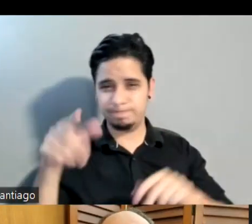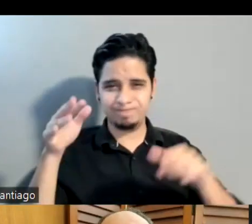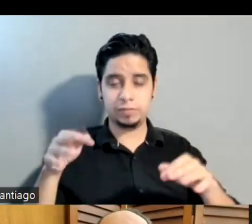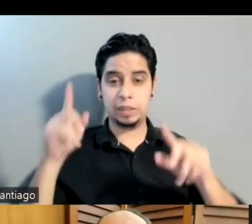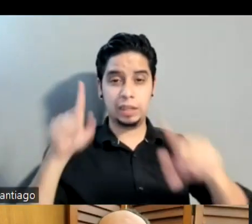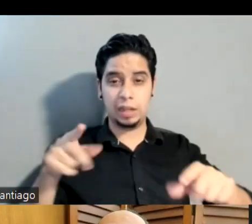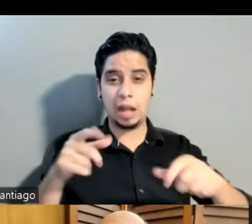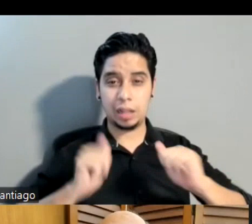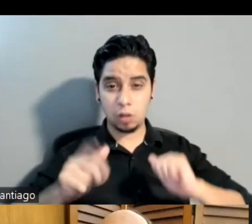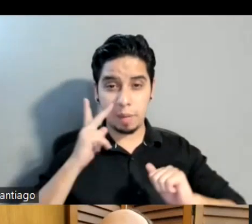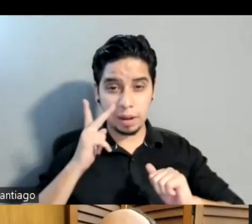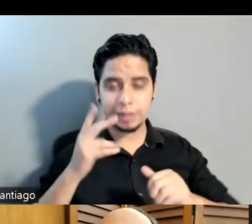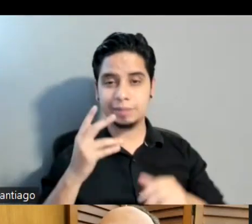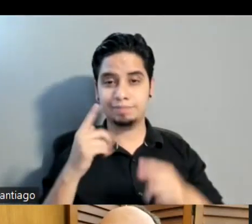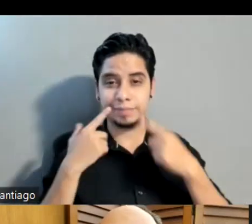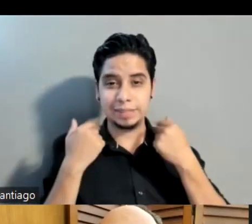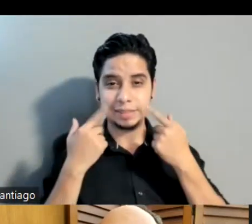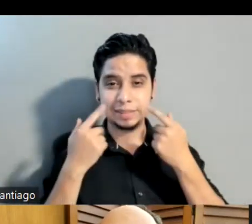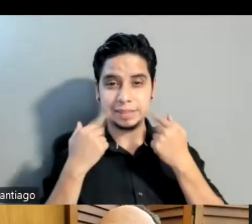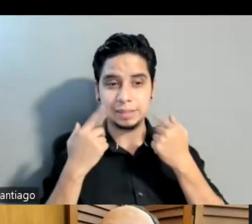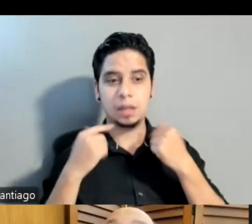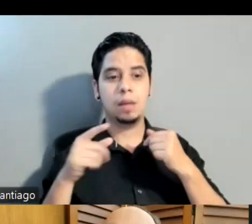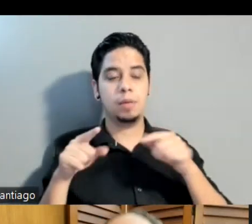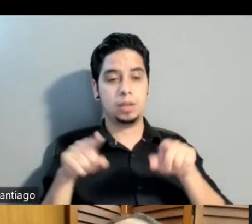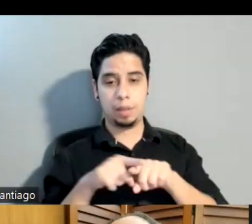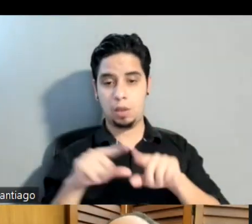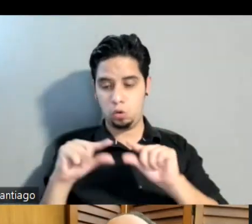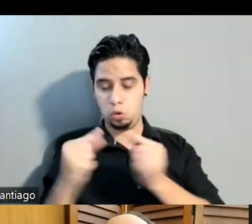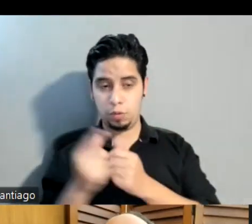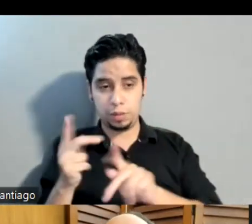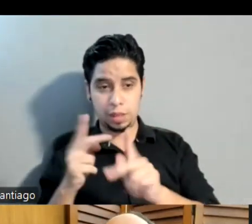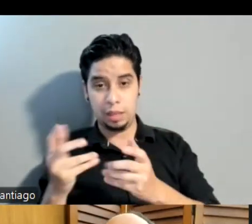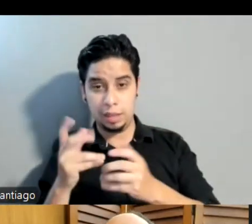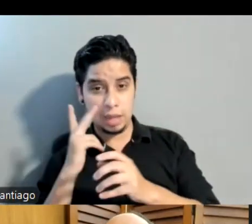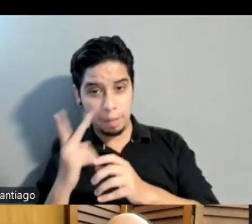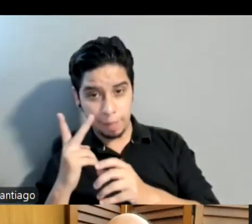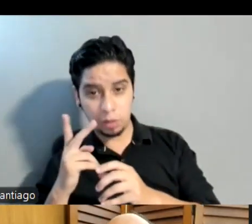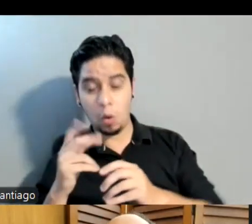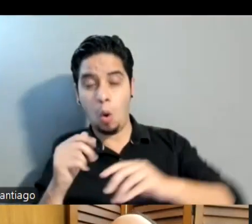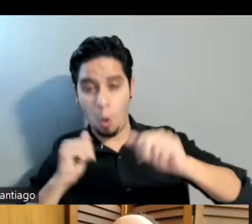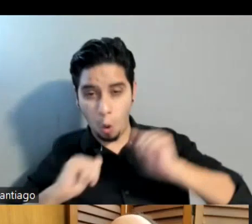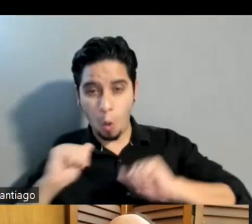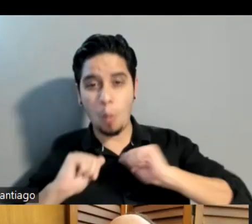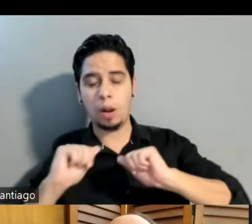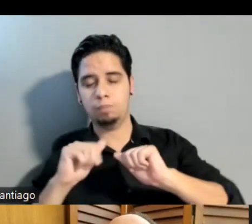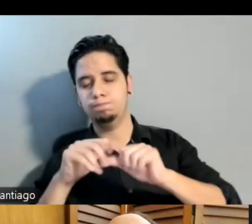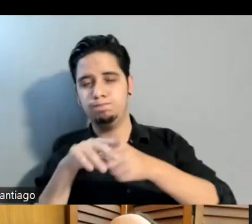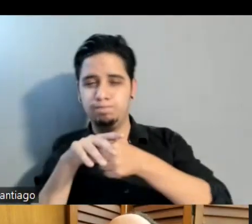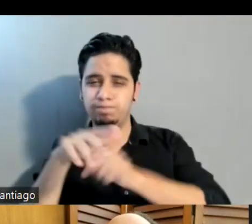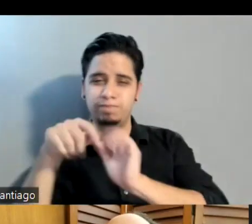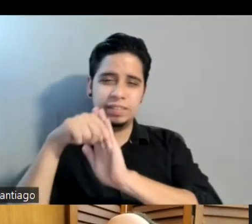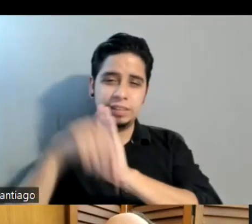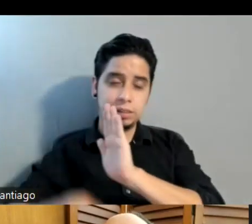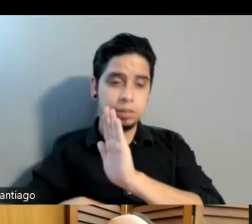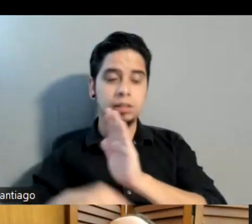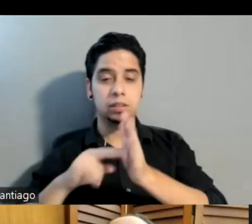hay un público que quiere ver buenas piezas de teatro y están yendo a ver las piezas. O sea, que también me parece